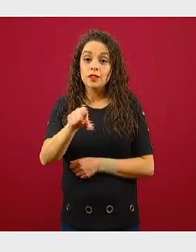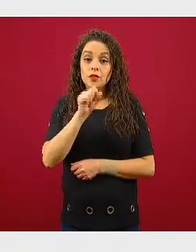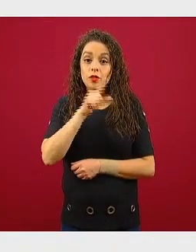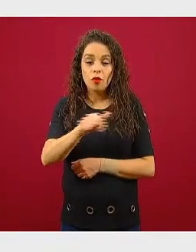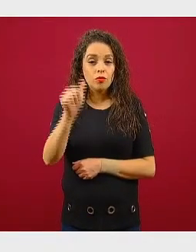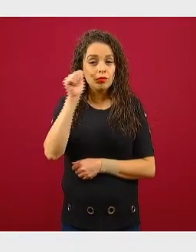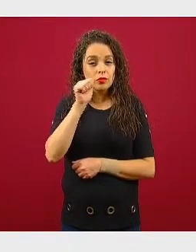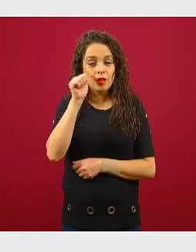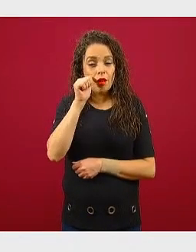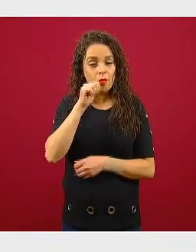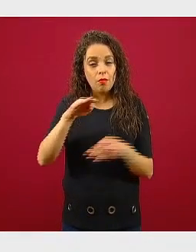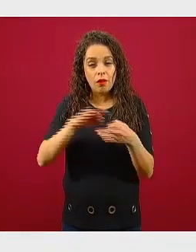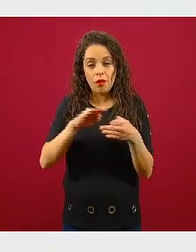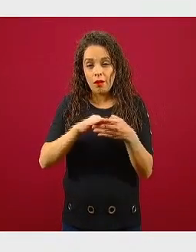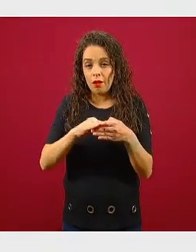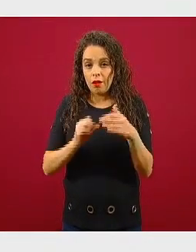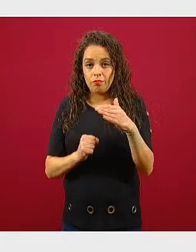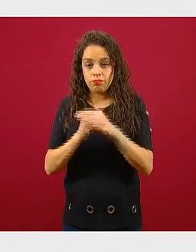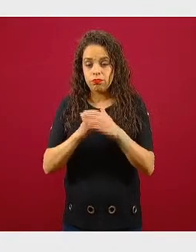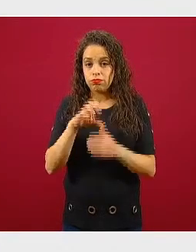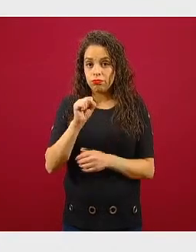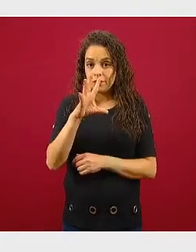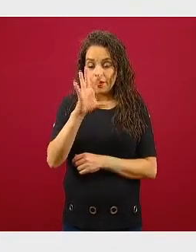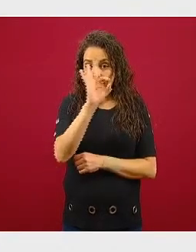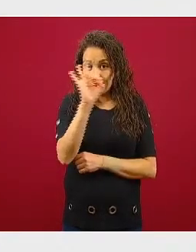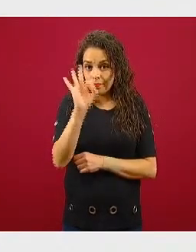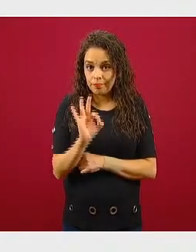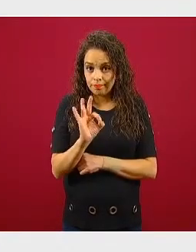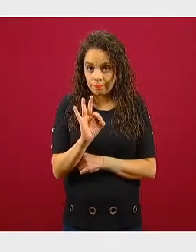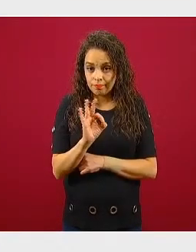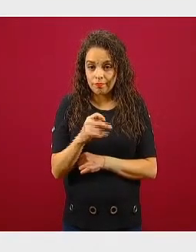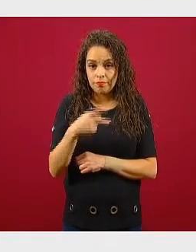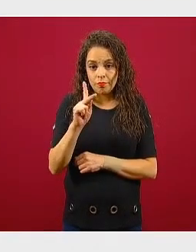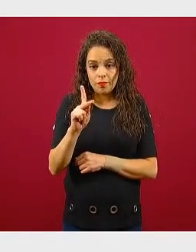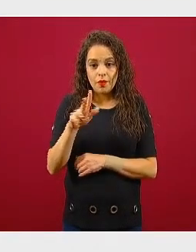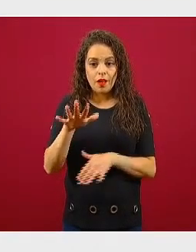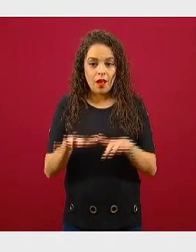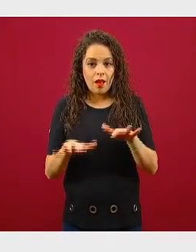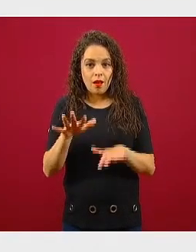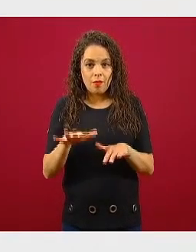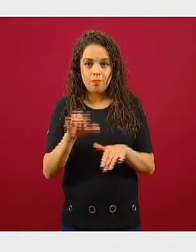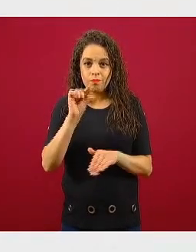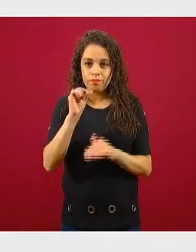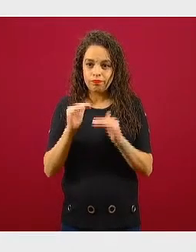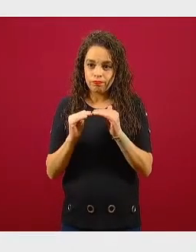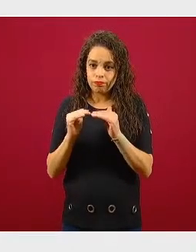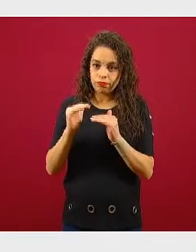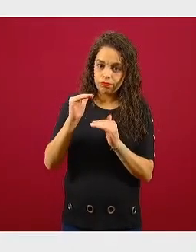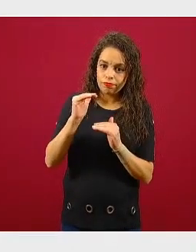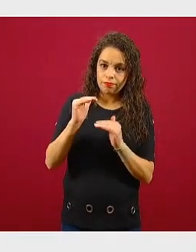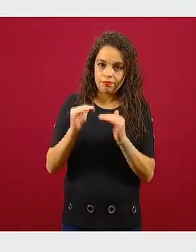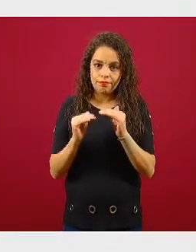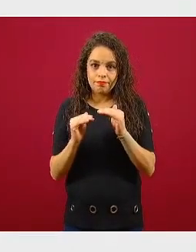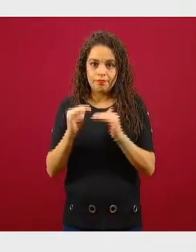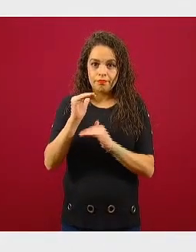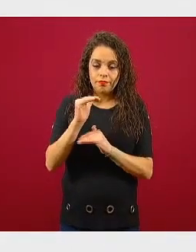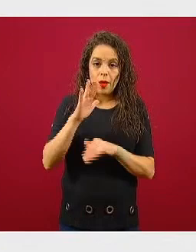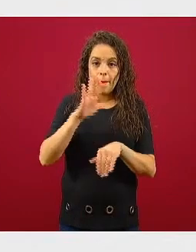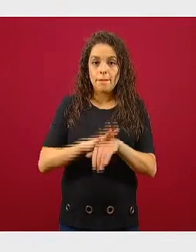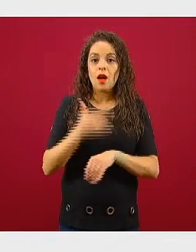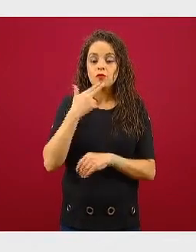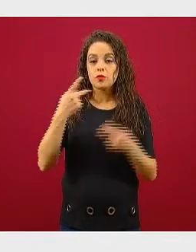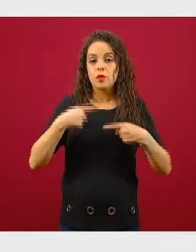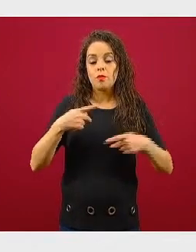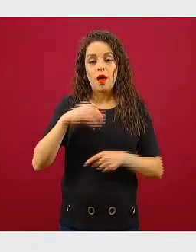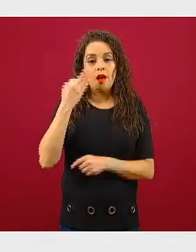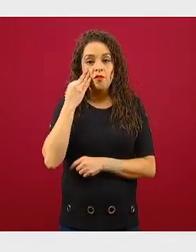siempre pegado al 65%, con algunos movimientos a la alza en los usuarios de Facebook. El Estado de